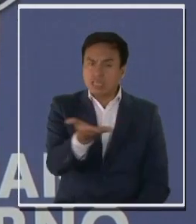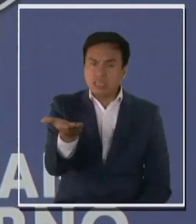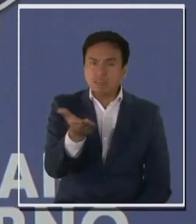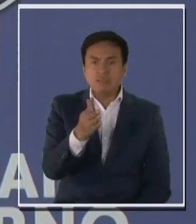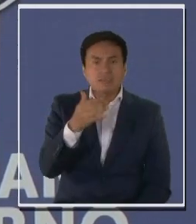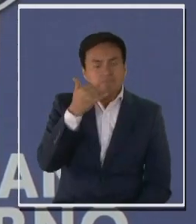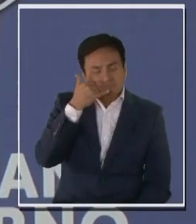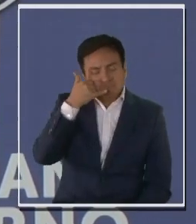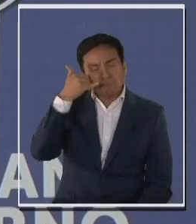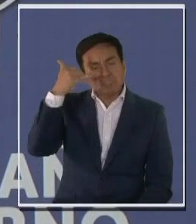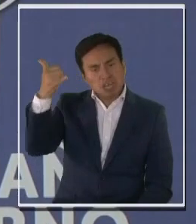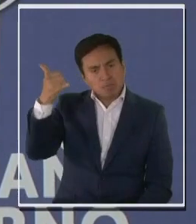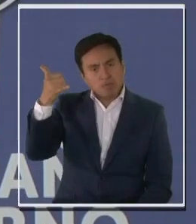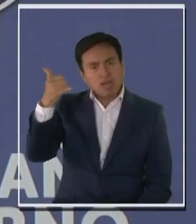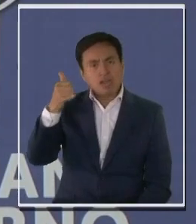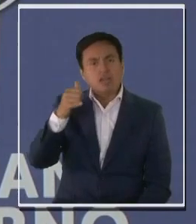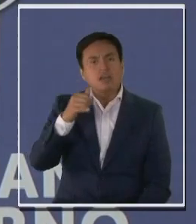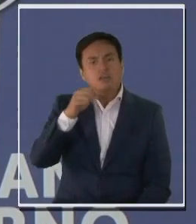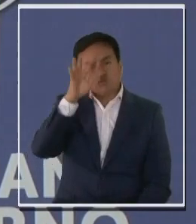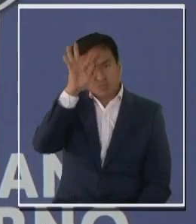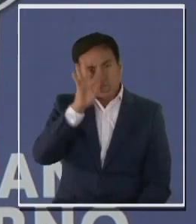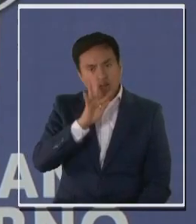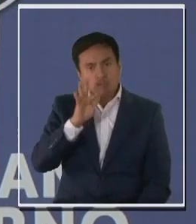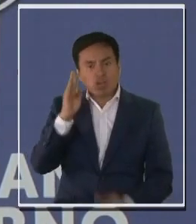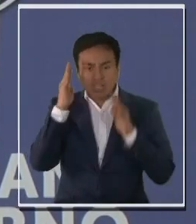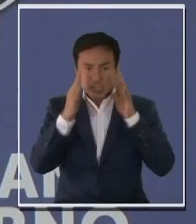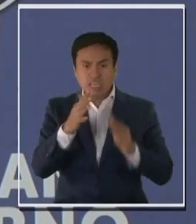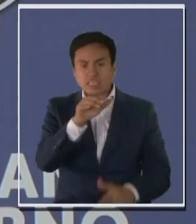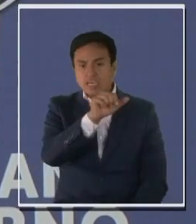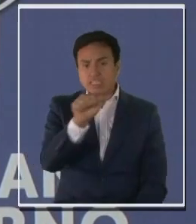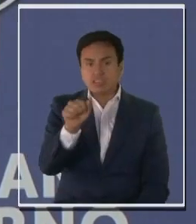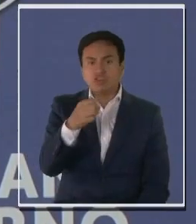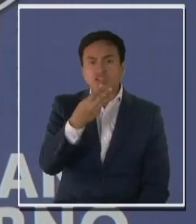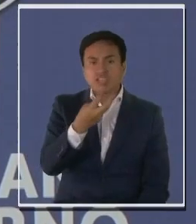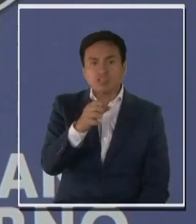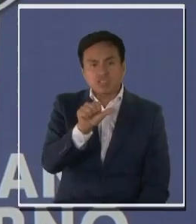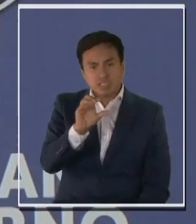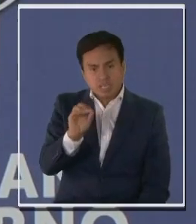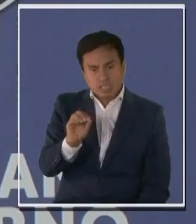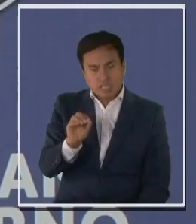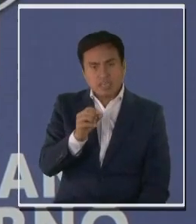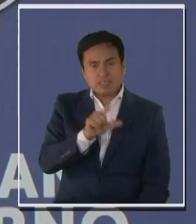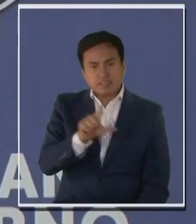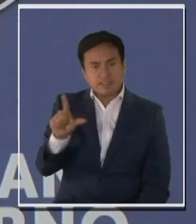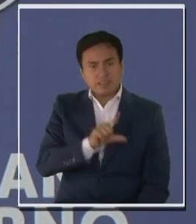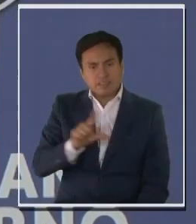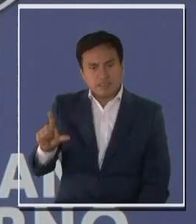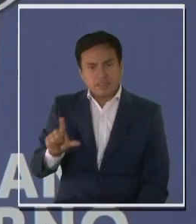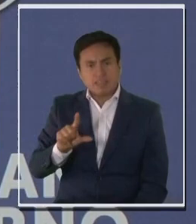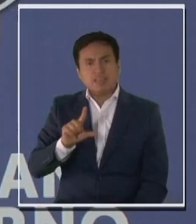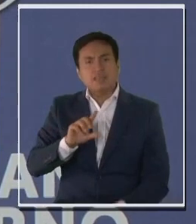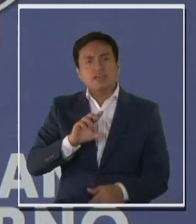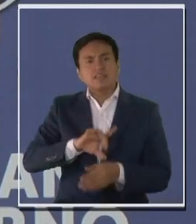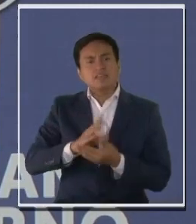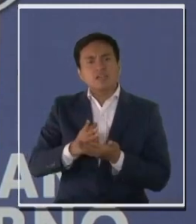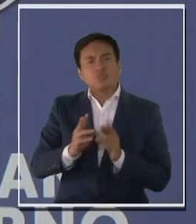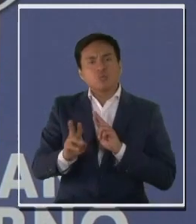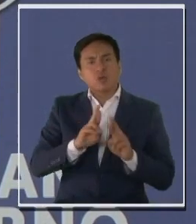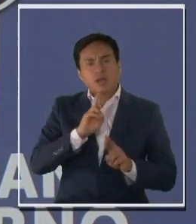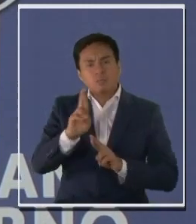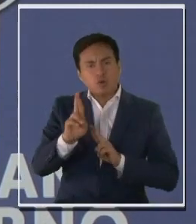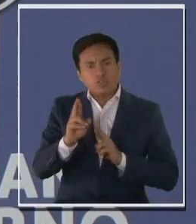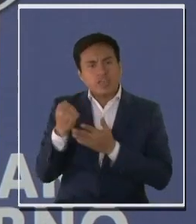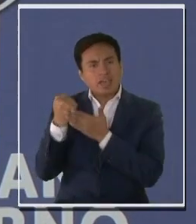Llamar a todos los funcionarios que les van a atender en el 600 360 777 de salud responde y que en realidad